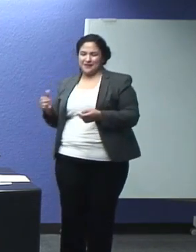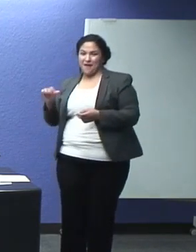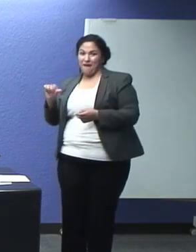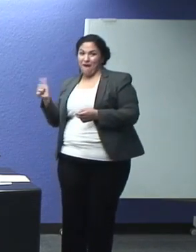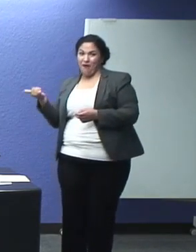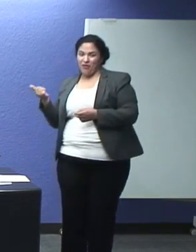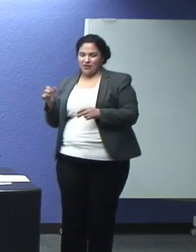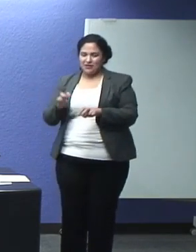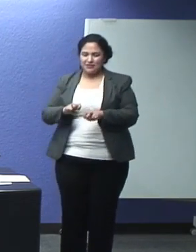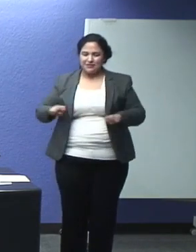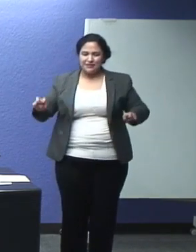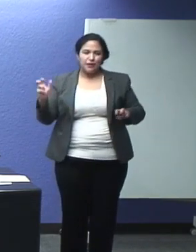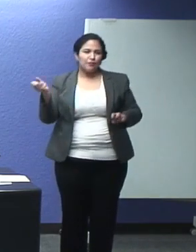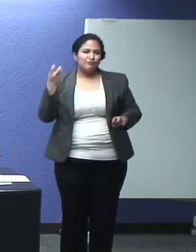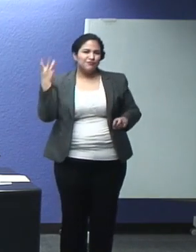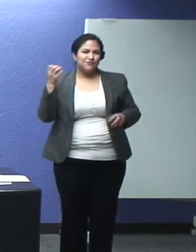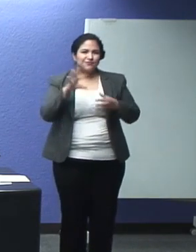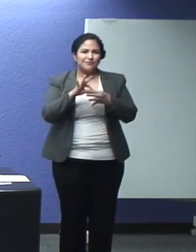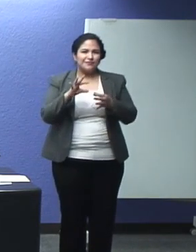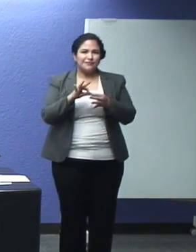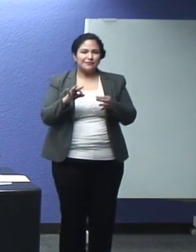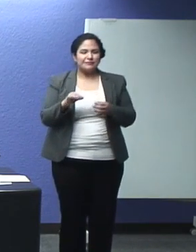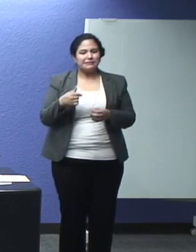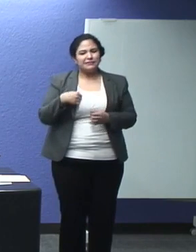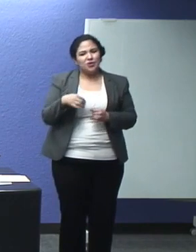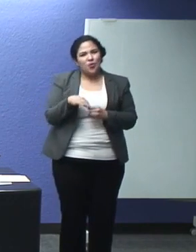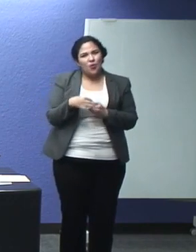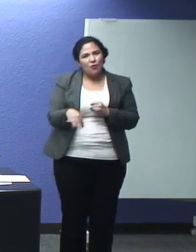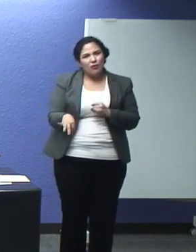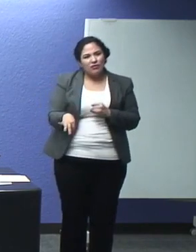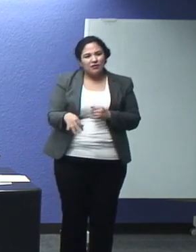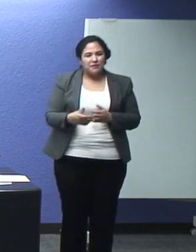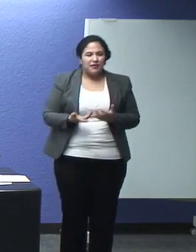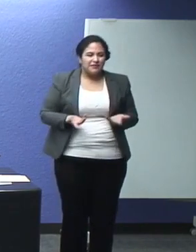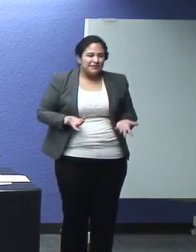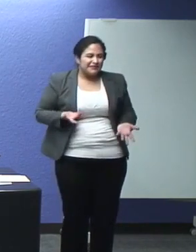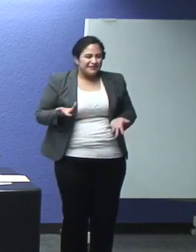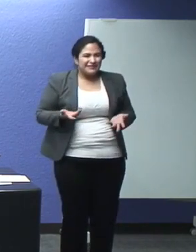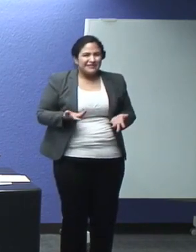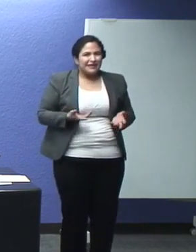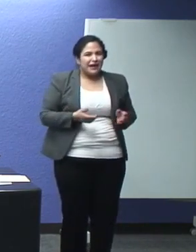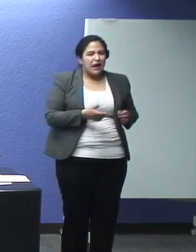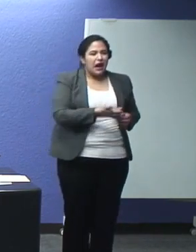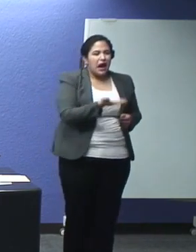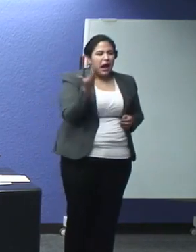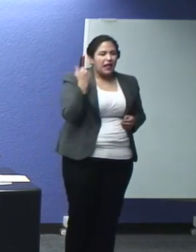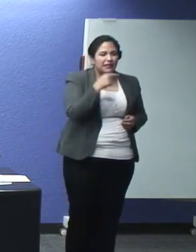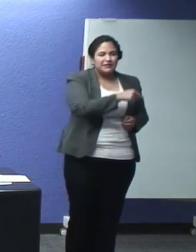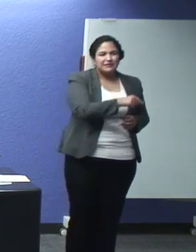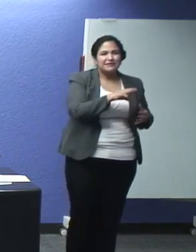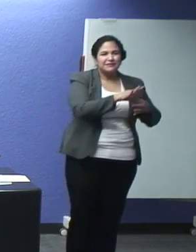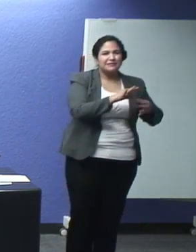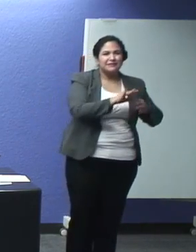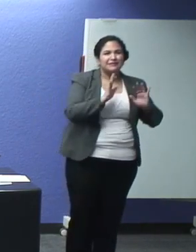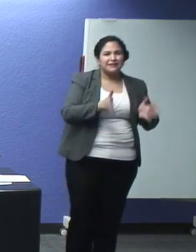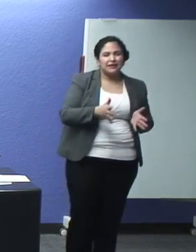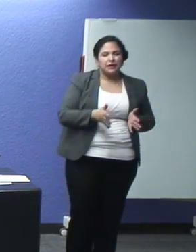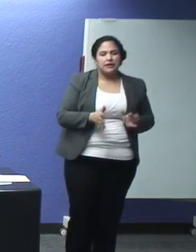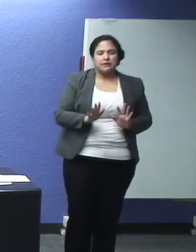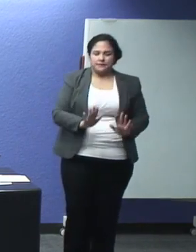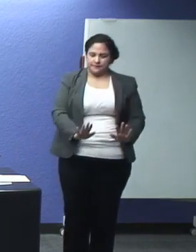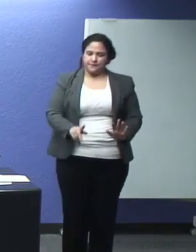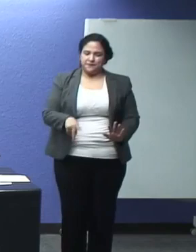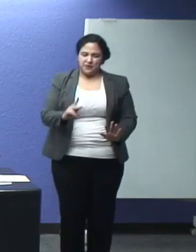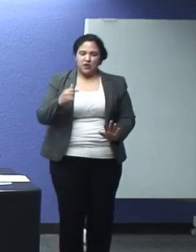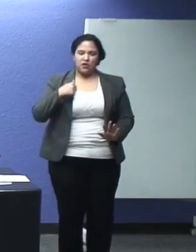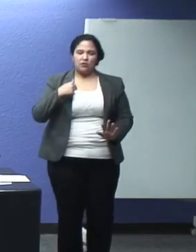cierta manera ya han abordado de manera muy detallada cuáles son esos modelos de abordaje. Así que lo que voy a hacer